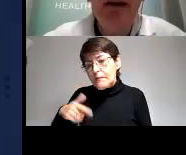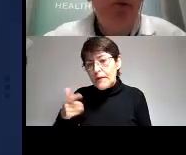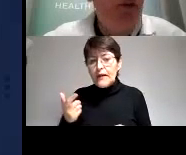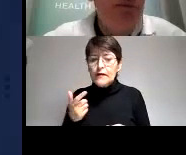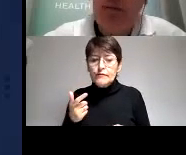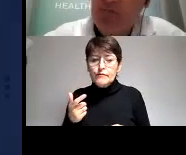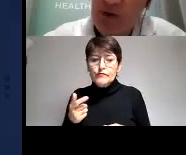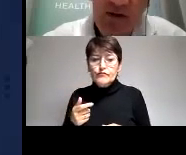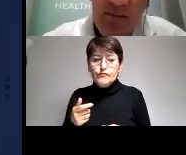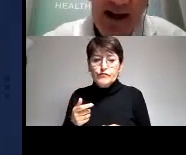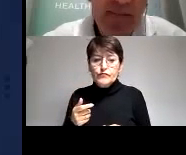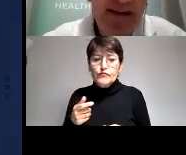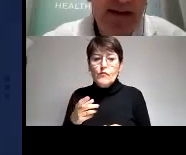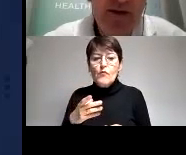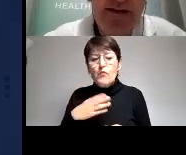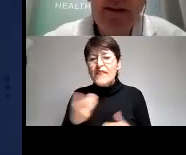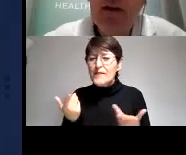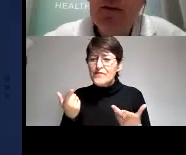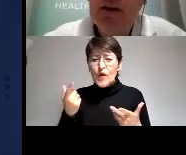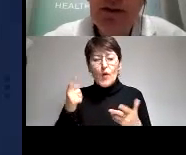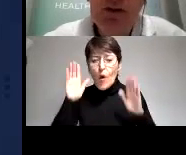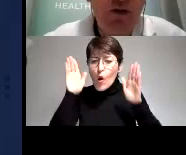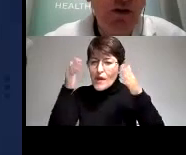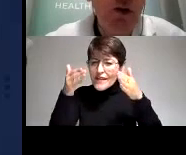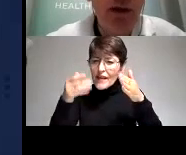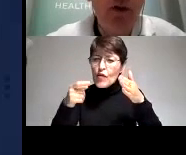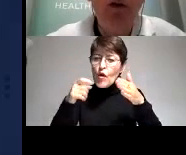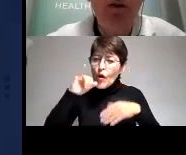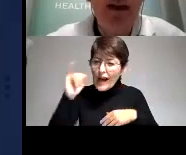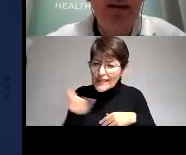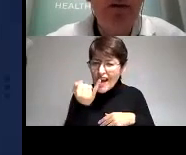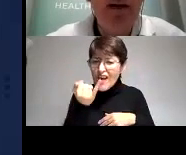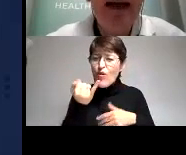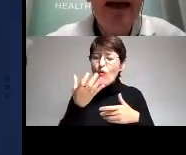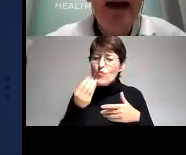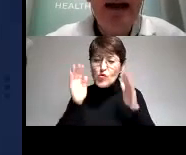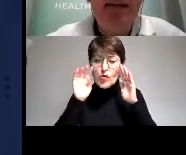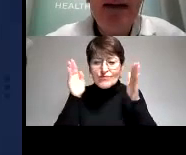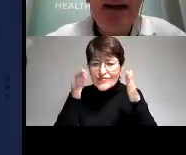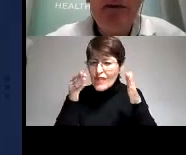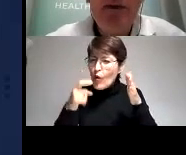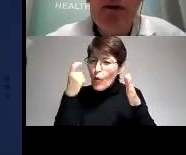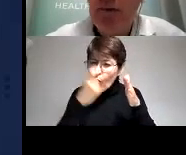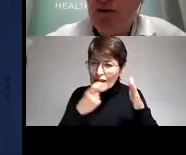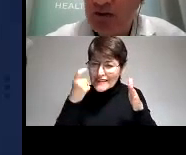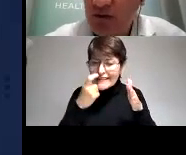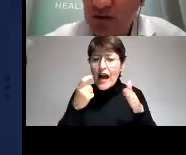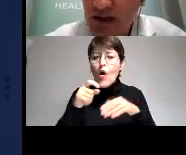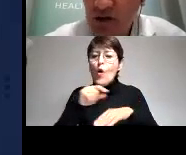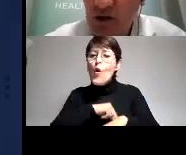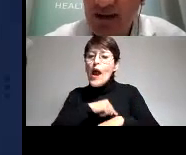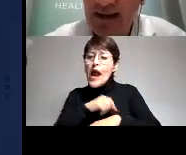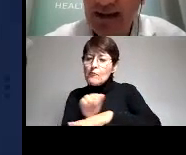grave, pues puede haber una baja capacidad de concentración, un agotamiento psicológico precoz, por ejemplo. A nivel emocional lo que vamos a encontrar